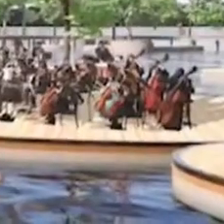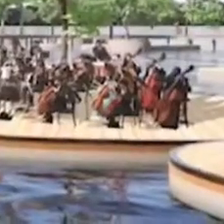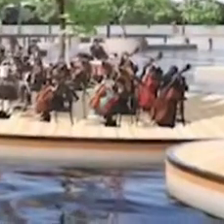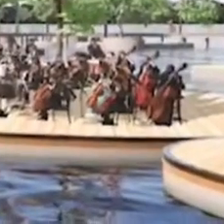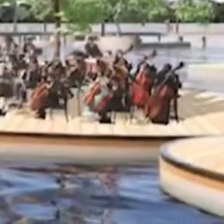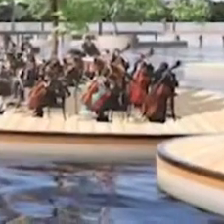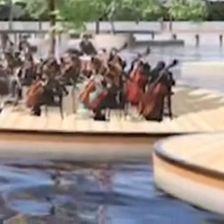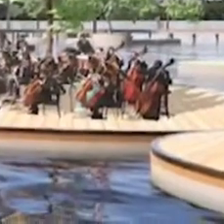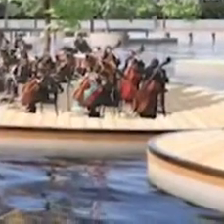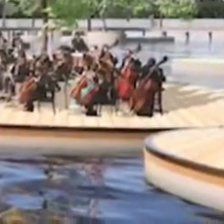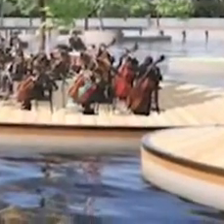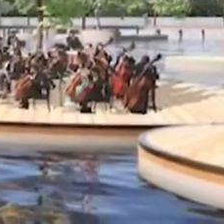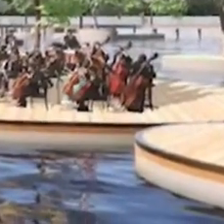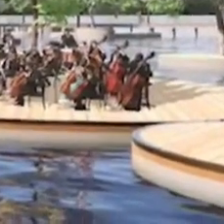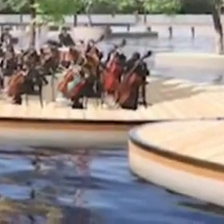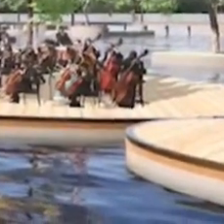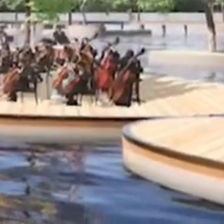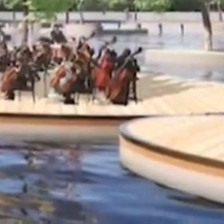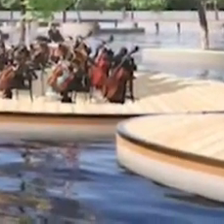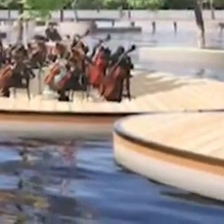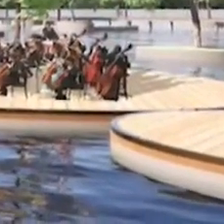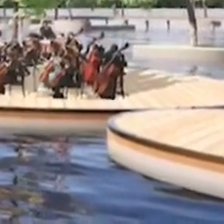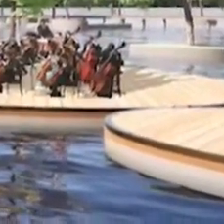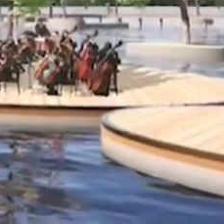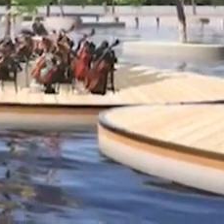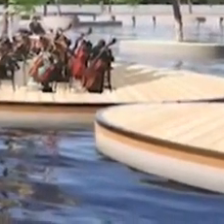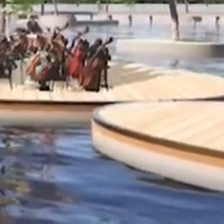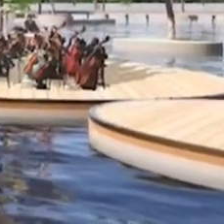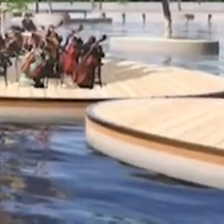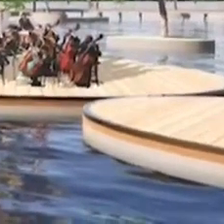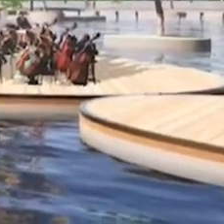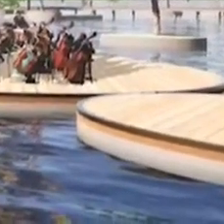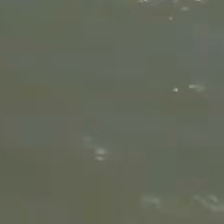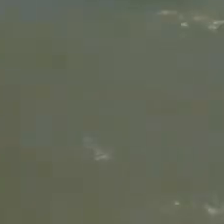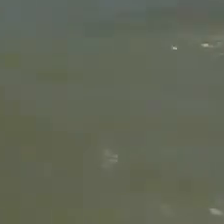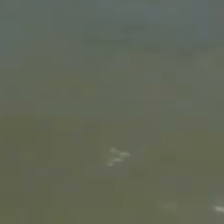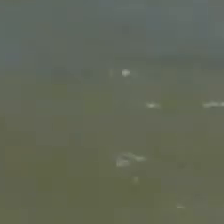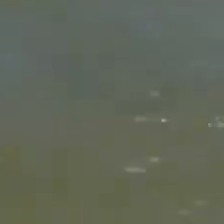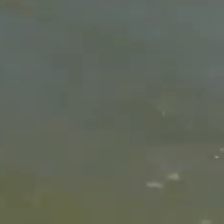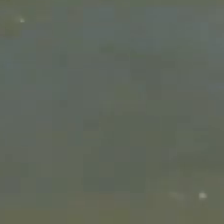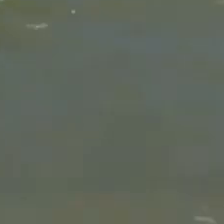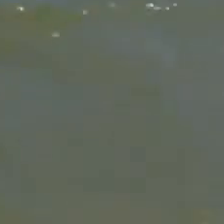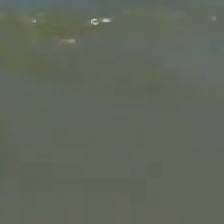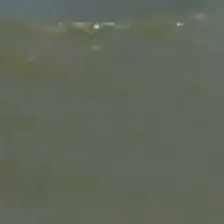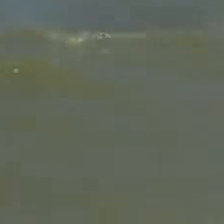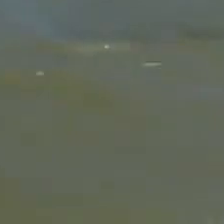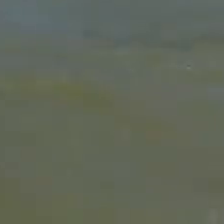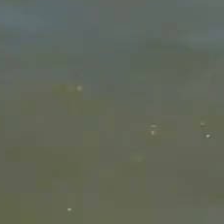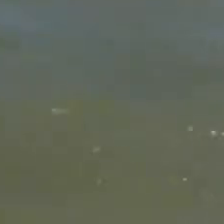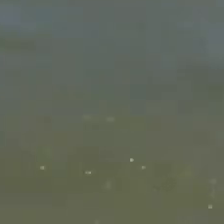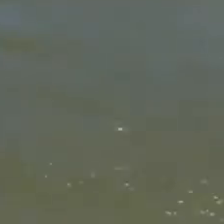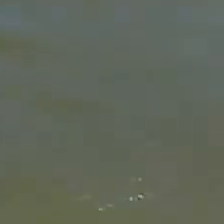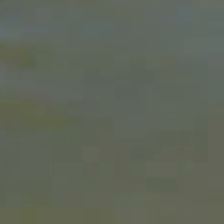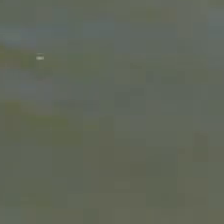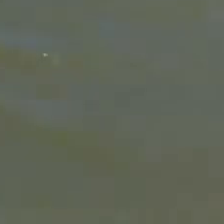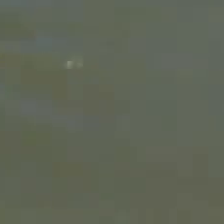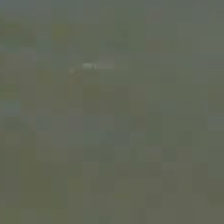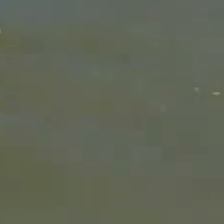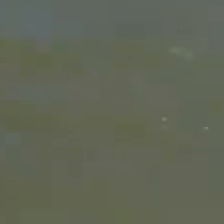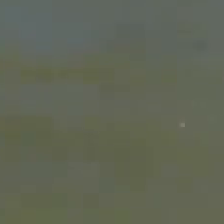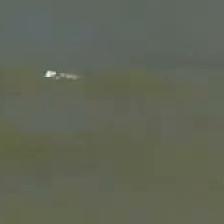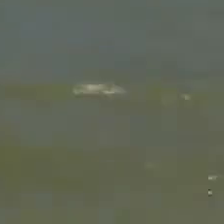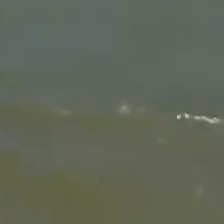natural del encuentro del río y el mar en Boca de Ceniza. Este proyecto ya inició, el alcalde Jaime Pumarejo estuvo aquí sembrando los